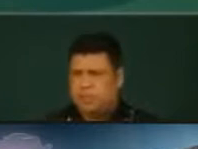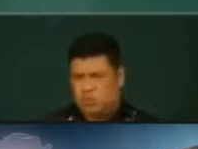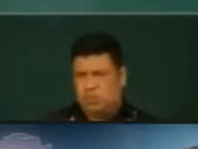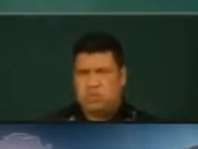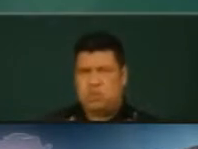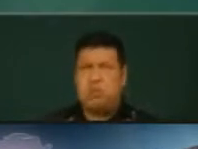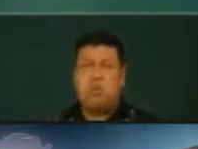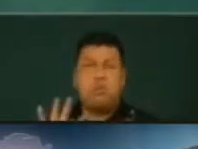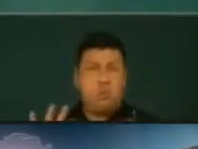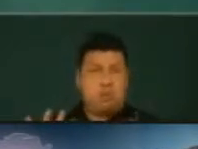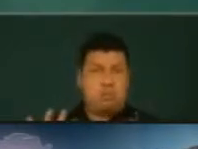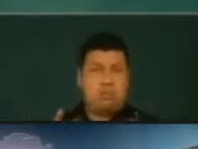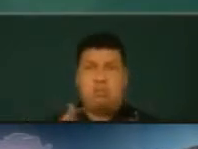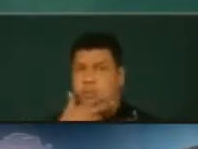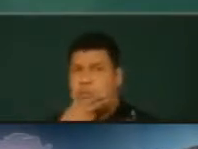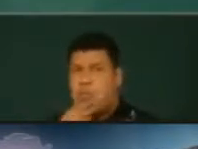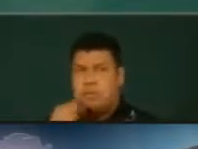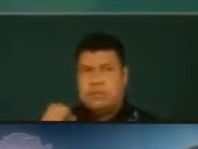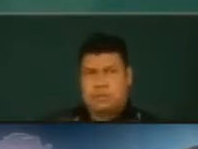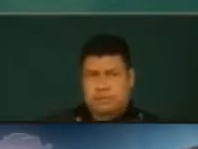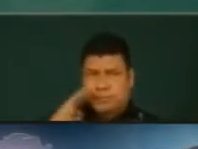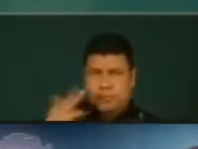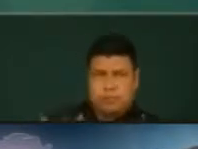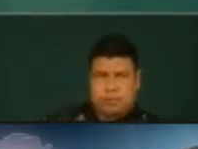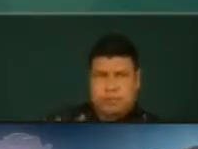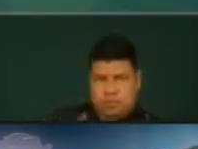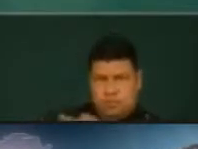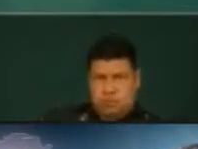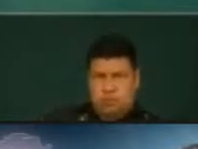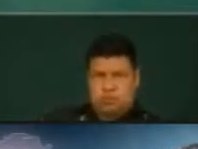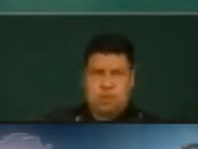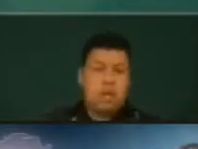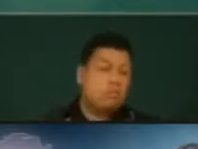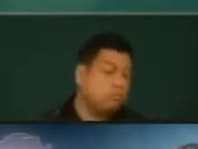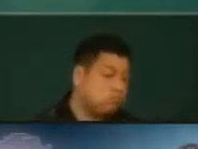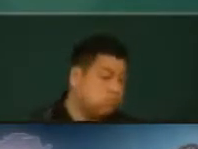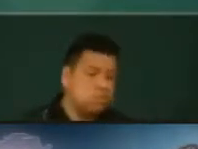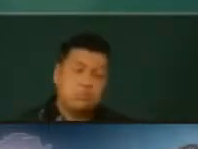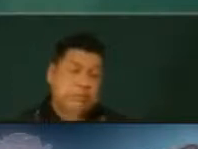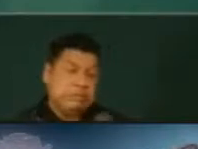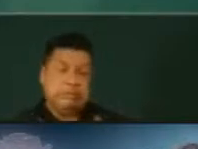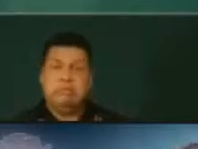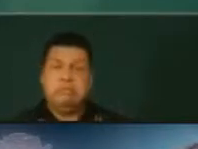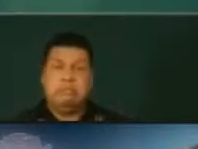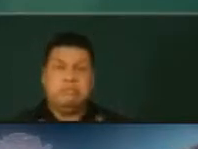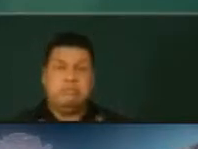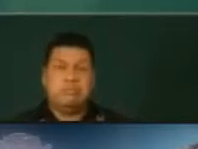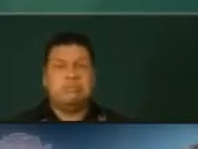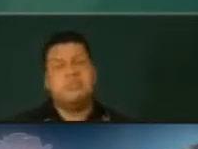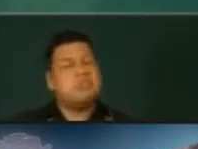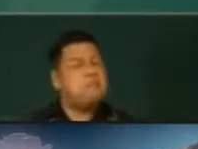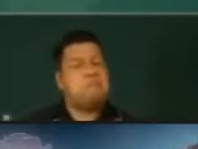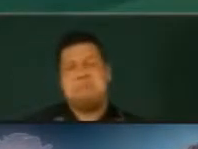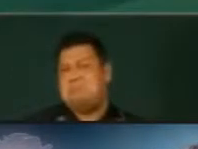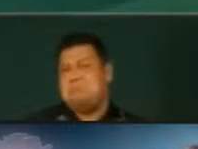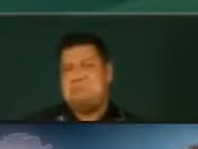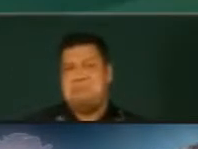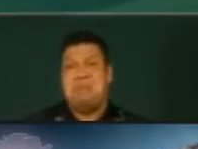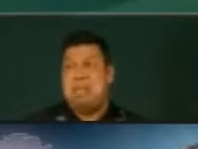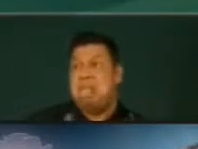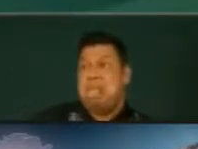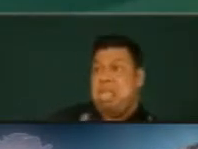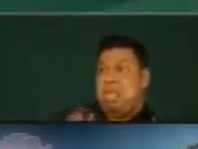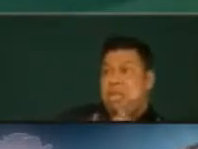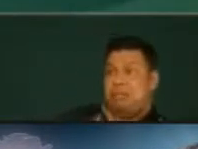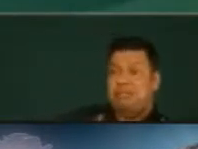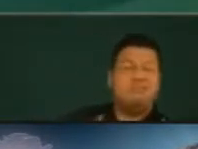Simplemente no les compre. Simplemente vayan a la tiendita de la esquina, aunque venda menos, aunque